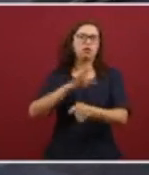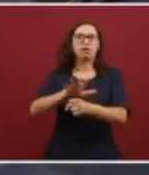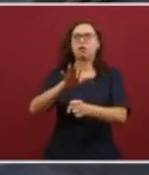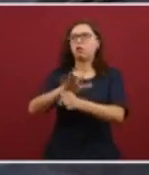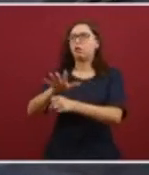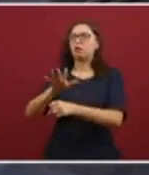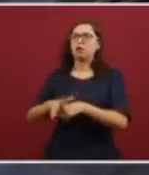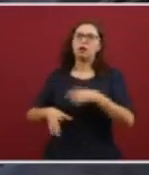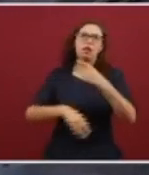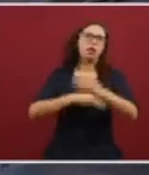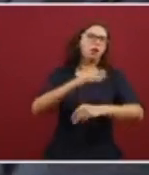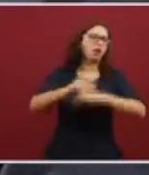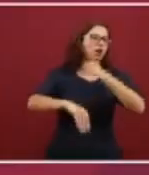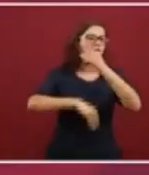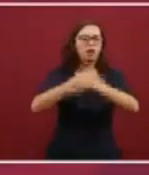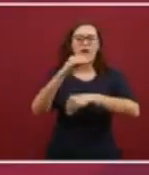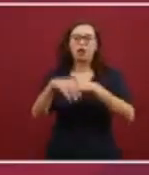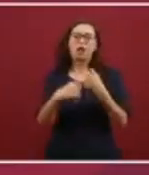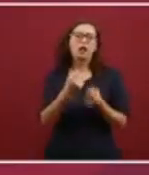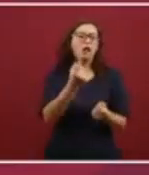algunos sostienen que